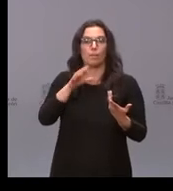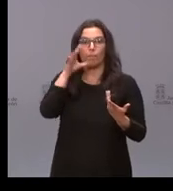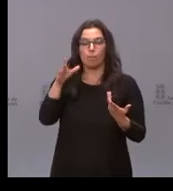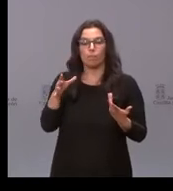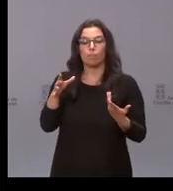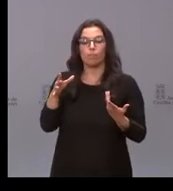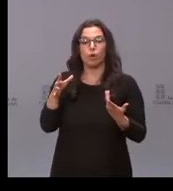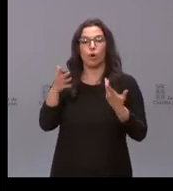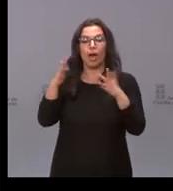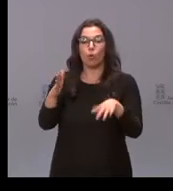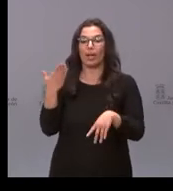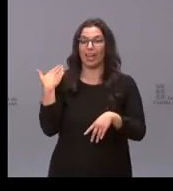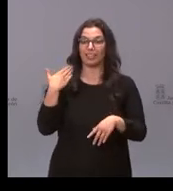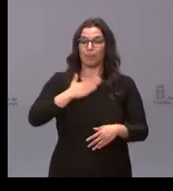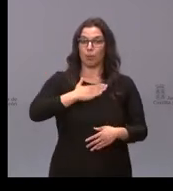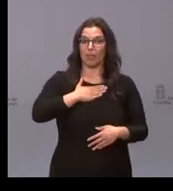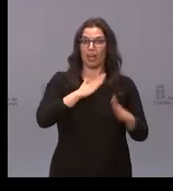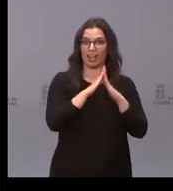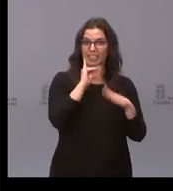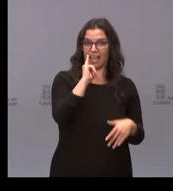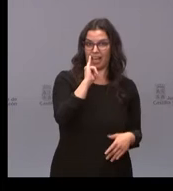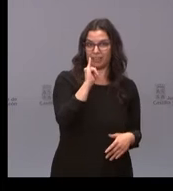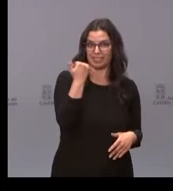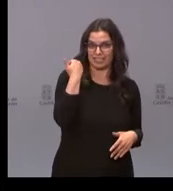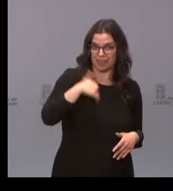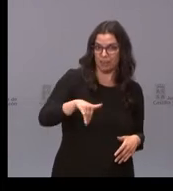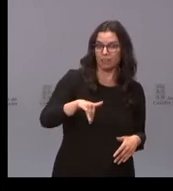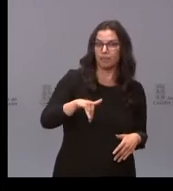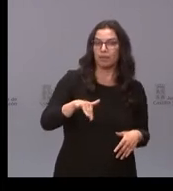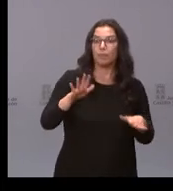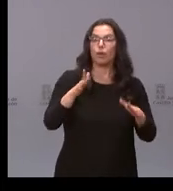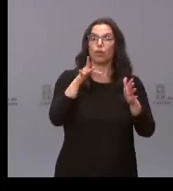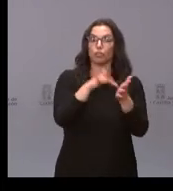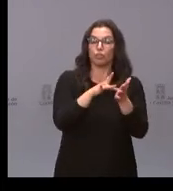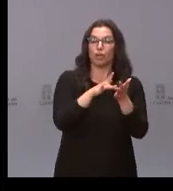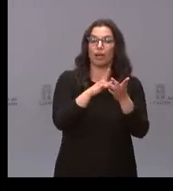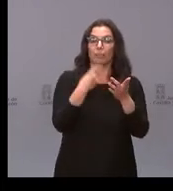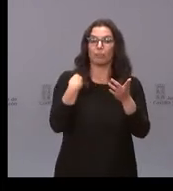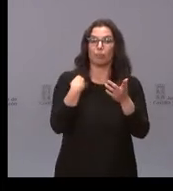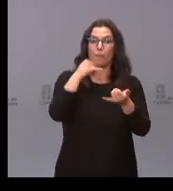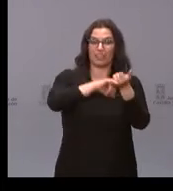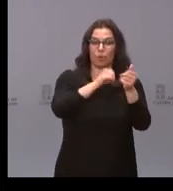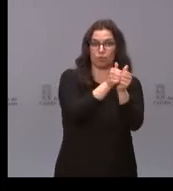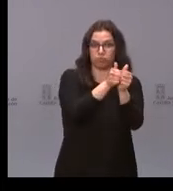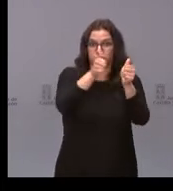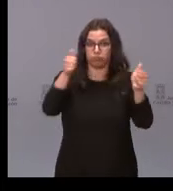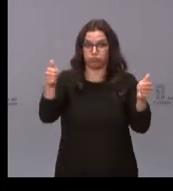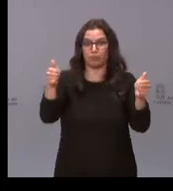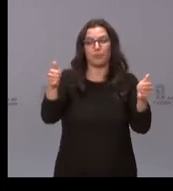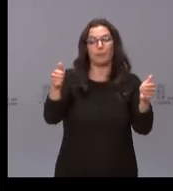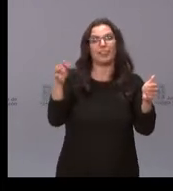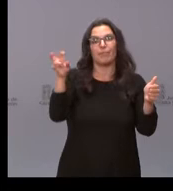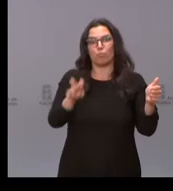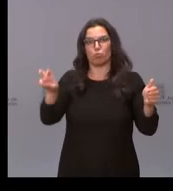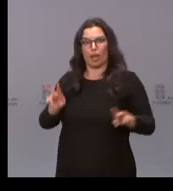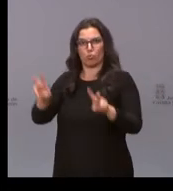tenía una vivienda en propiedad pero como consecuencia de la separación familiar pues tiene que desarrollar un nuevo proyecto vital y